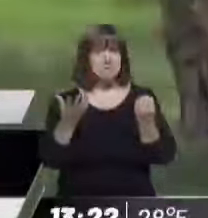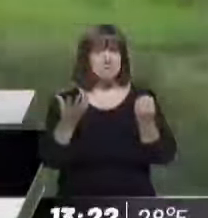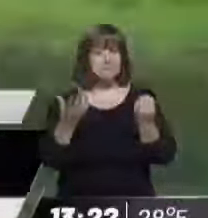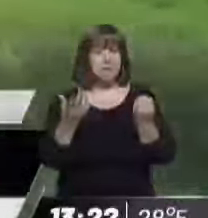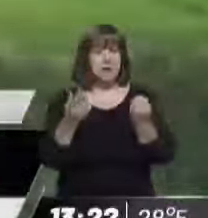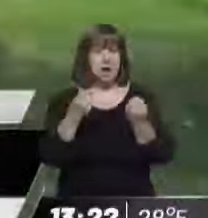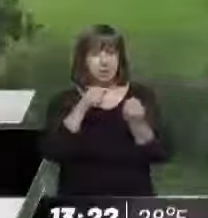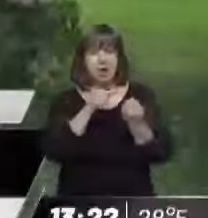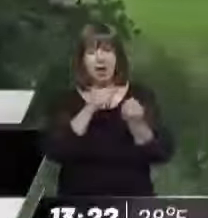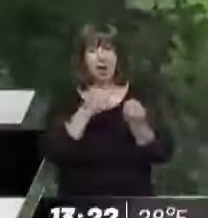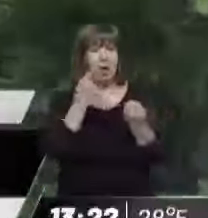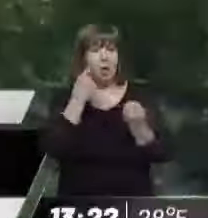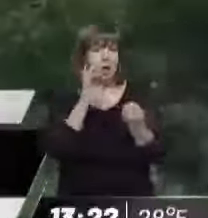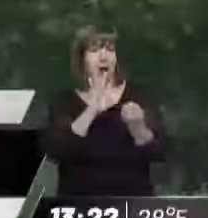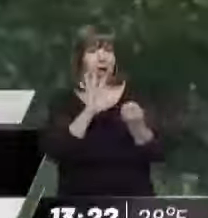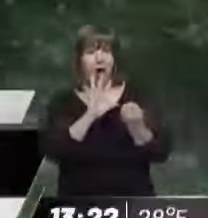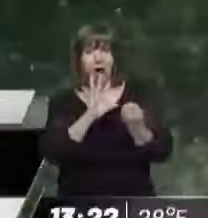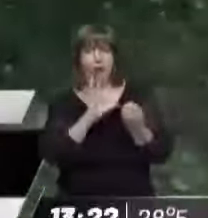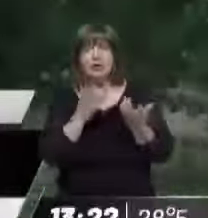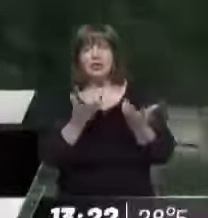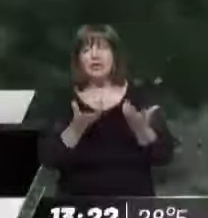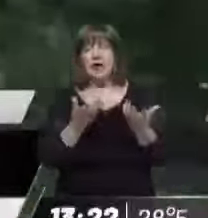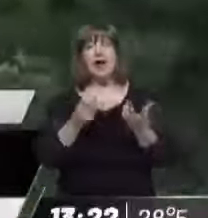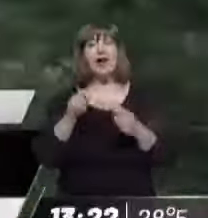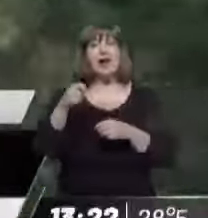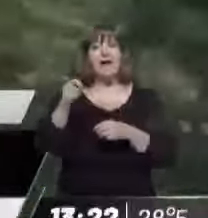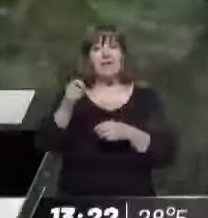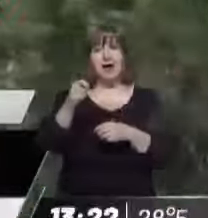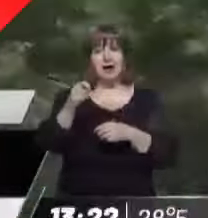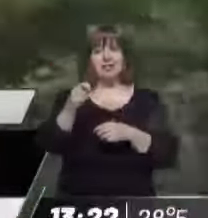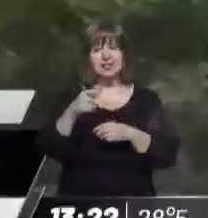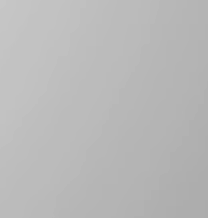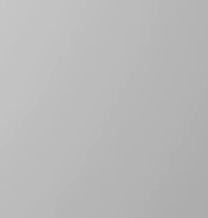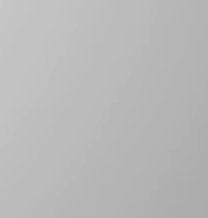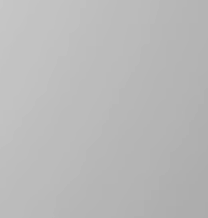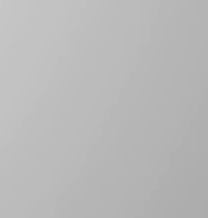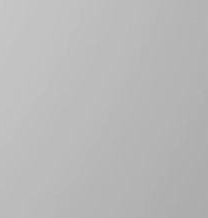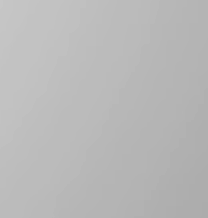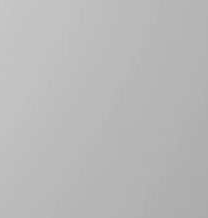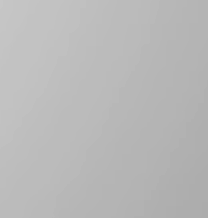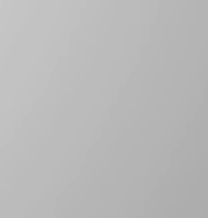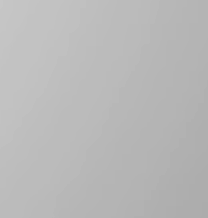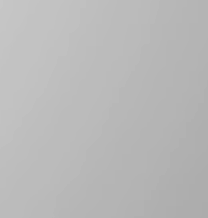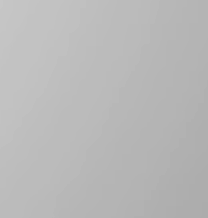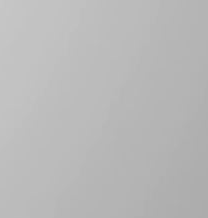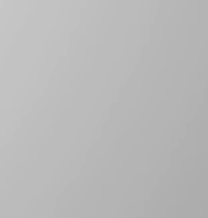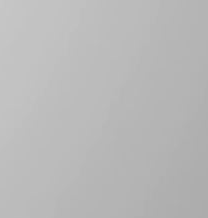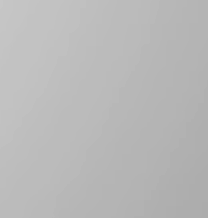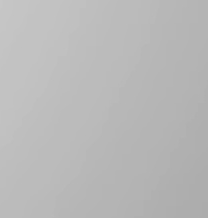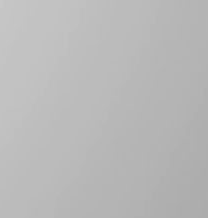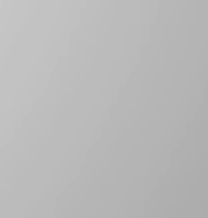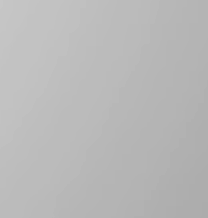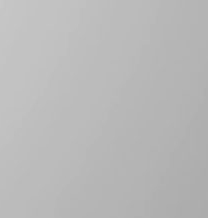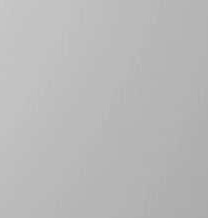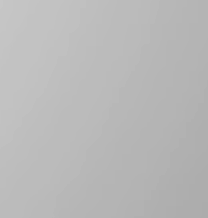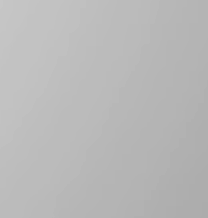se llama, en este proyecto que se llama Desde Adentro, y en este caso estamos viendo el mundo y la realidad de los cosechadores.